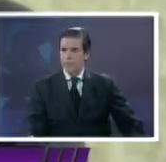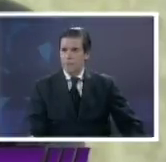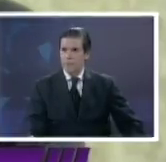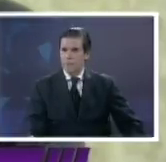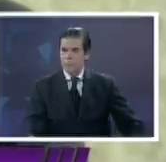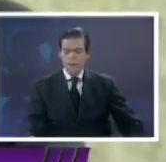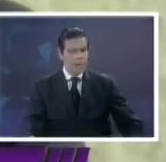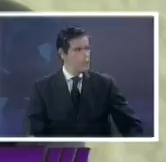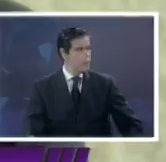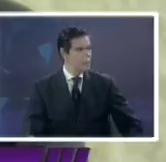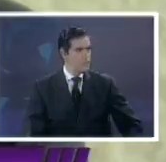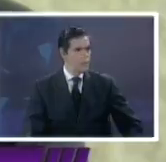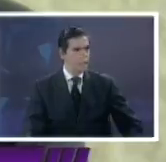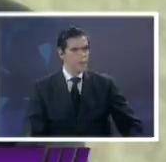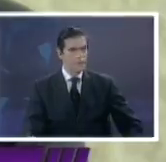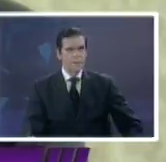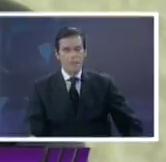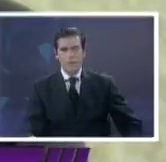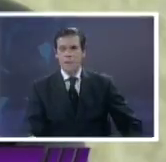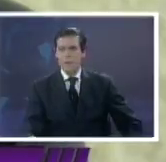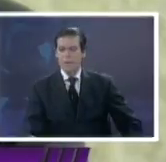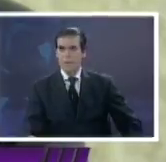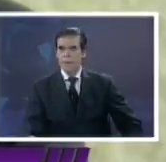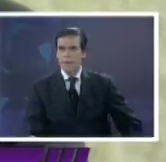reforma o un planteamiento a nivel constitucional,